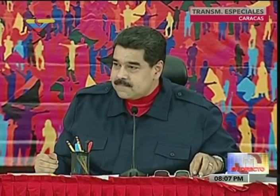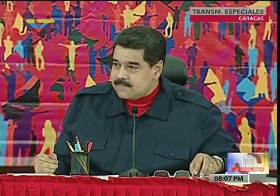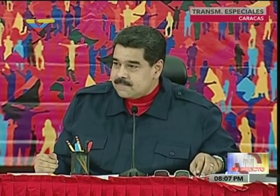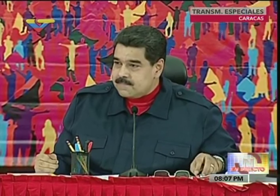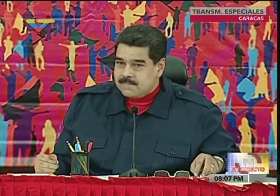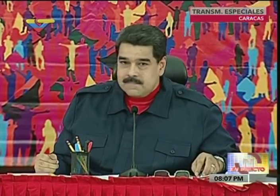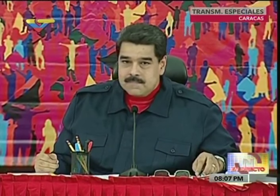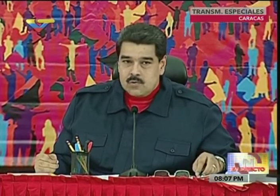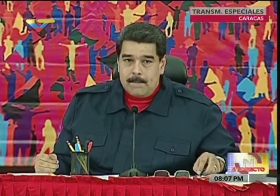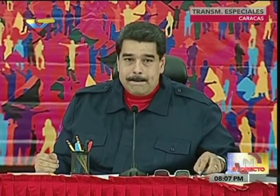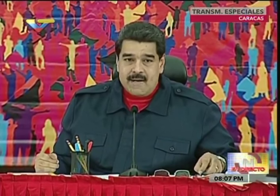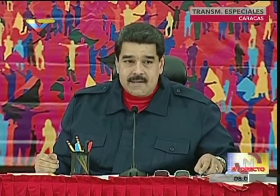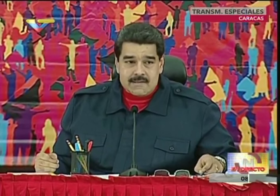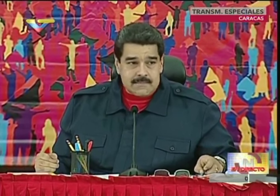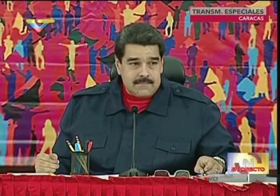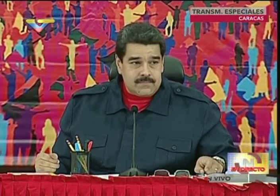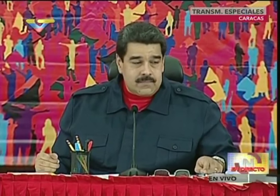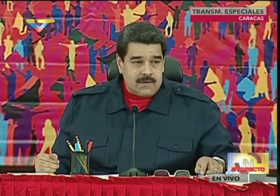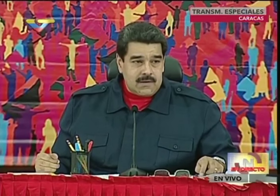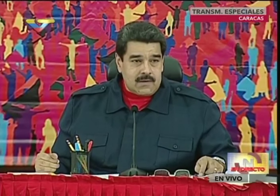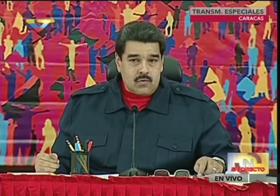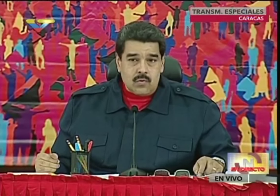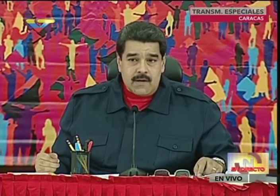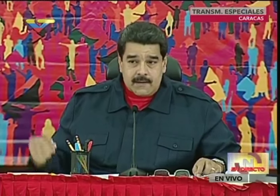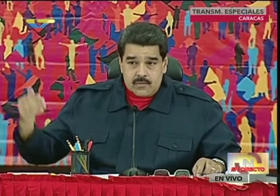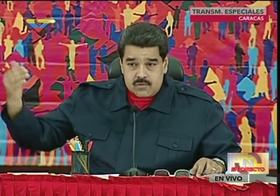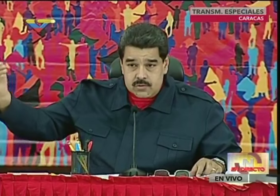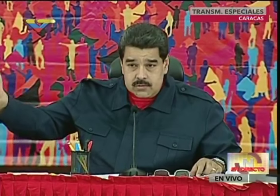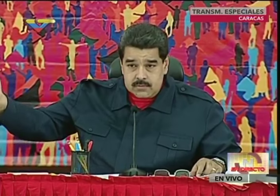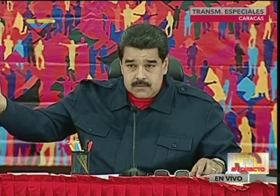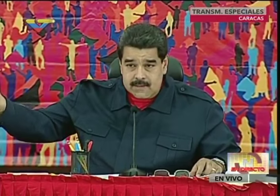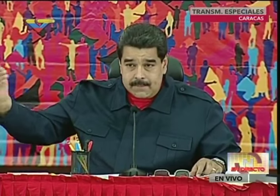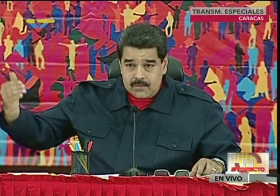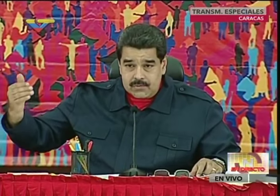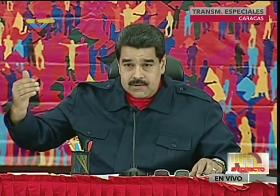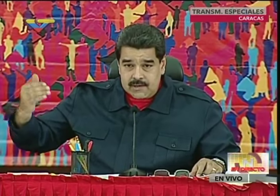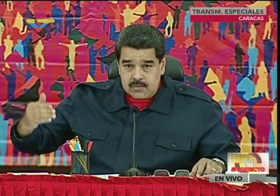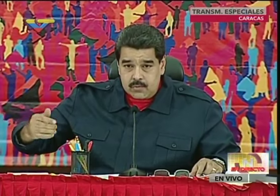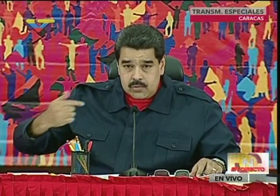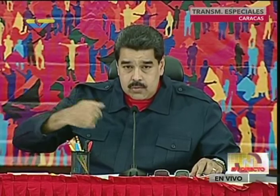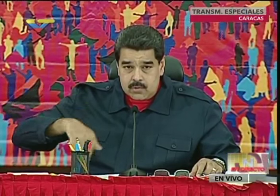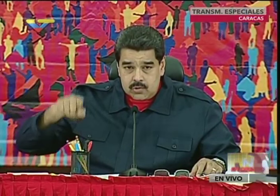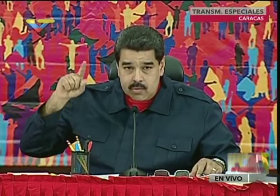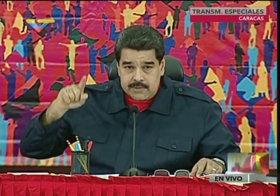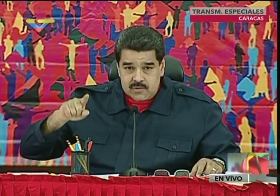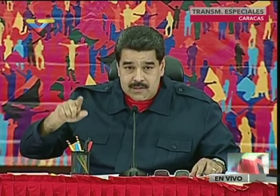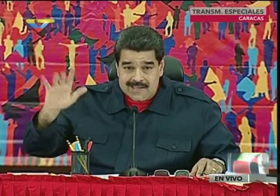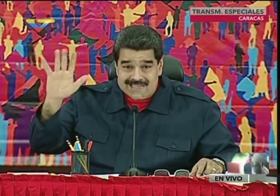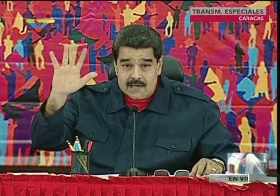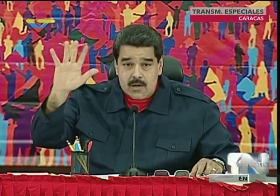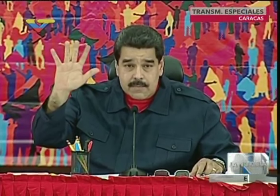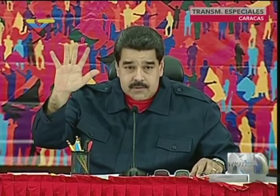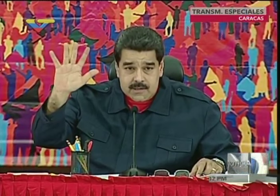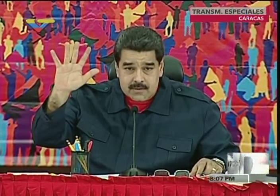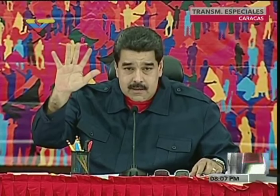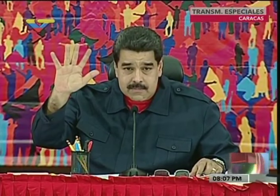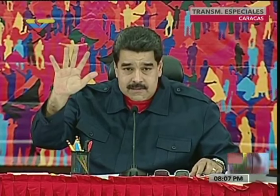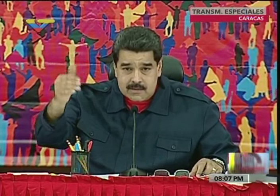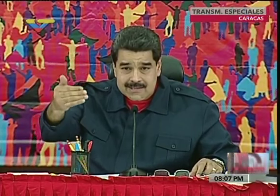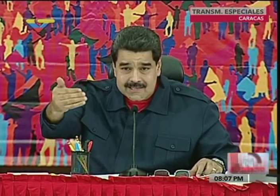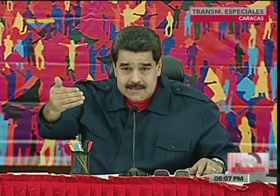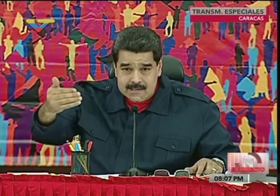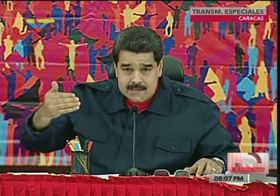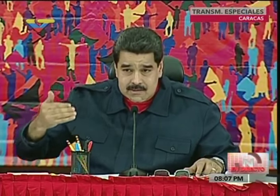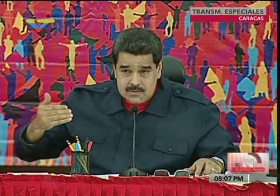milagrosas. Un país que tuvo la reducción del Producto Interno Bruto, como lo tuvo Venezuela, del 5% el